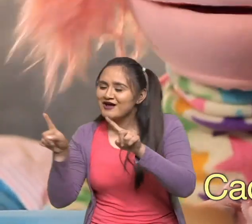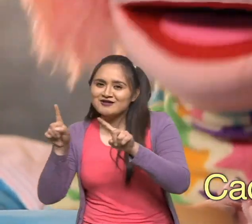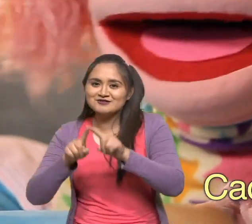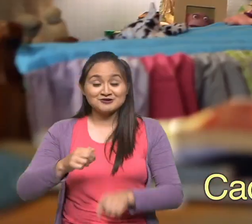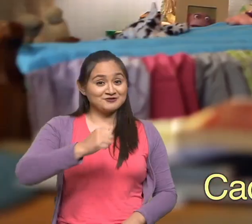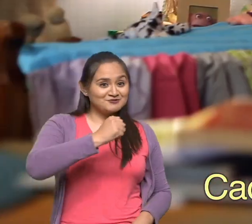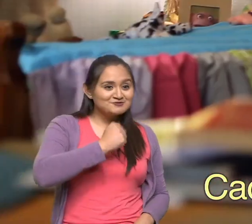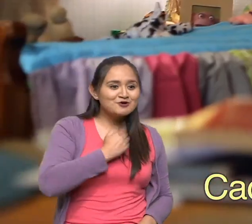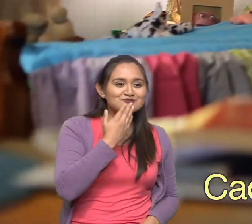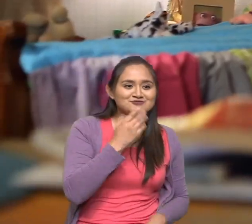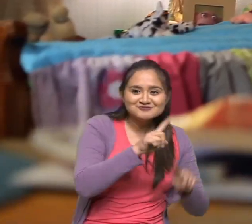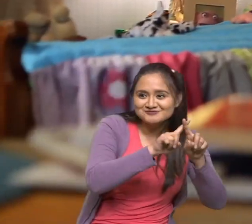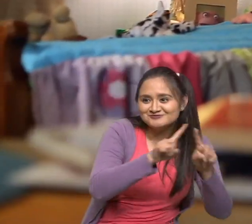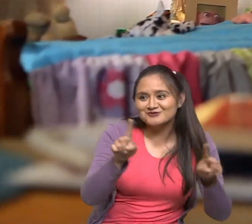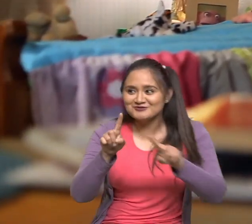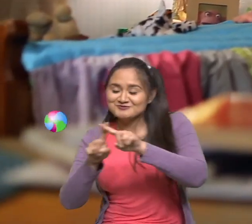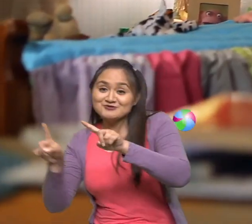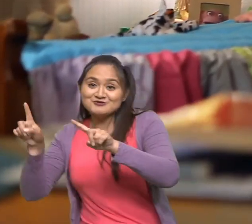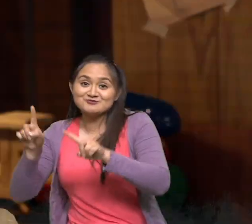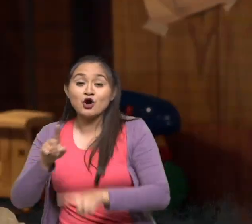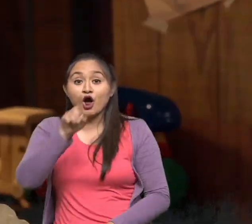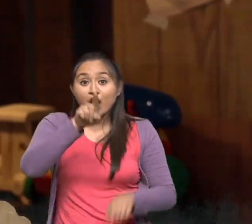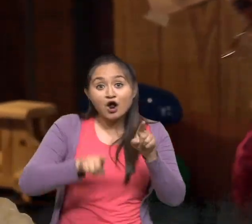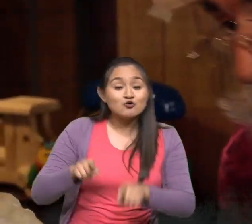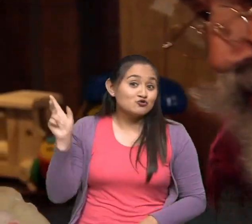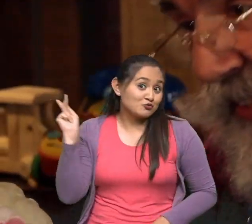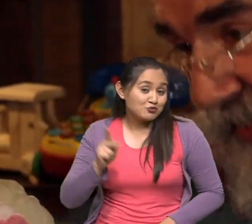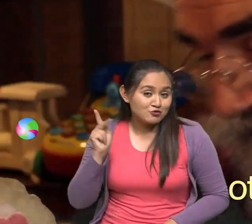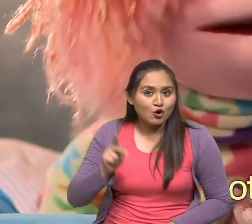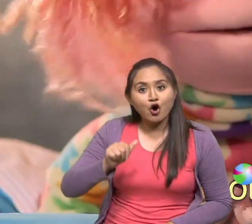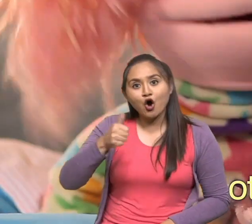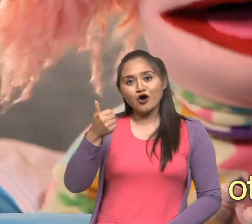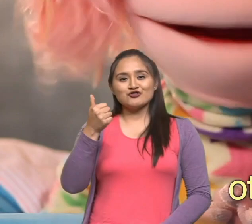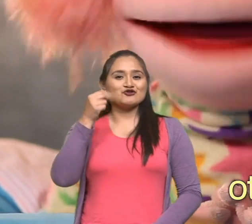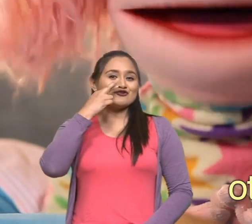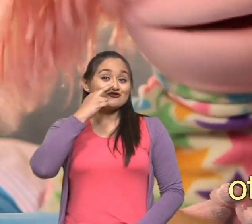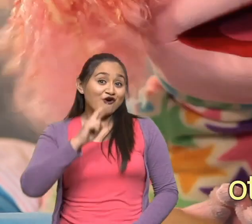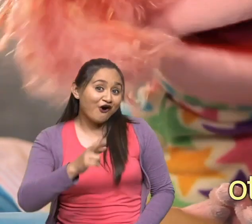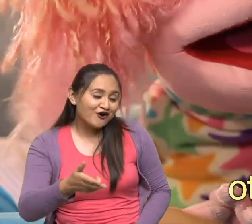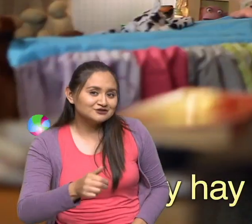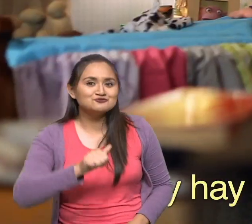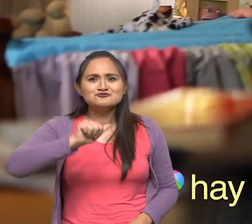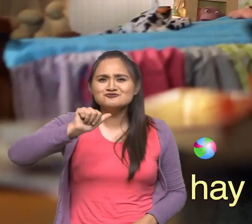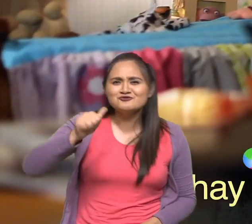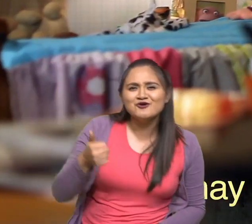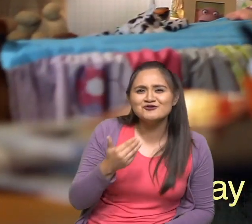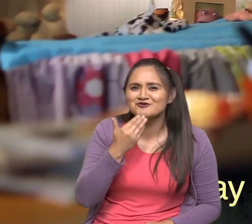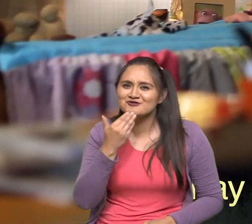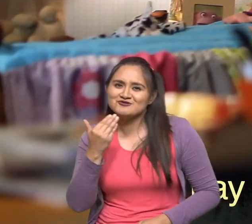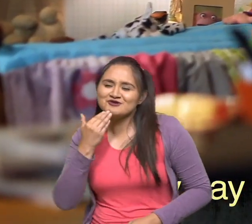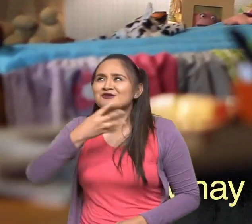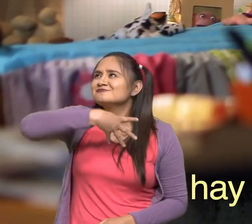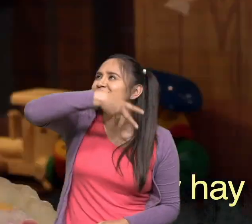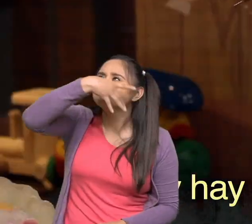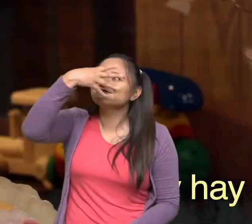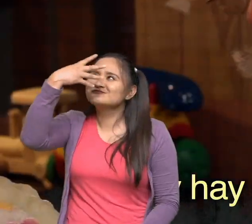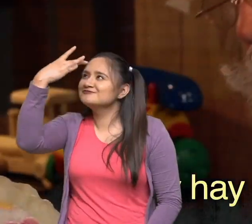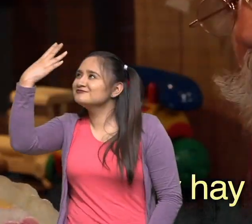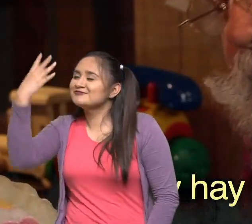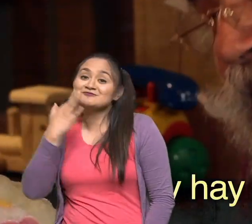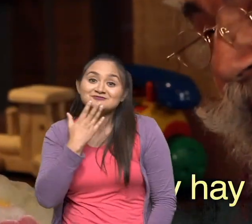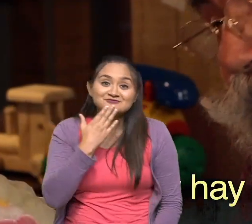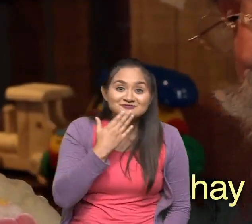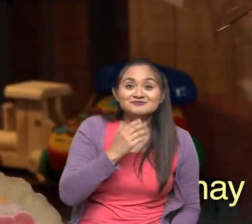propio color. Unos lo ven gris, otros lo prefieren rosa. Y hay quienes como un